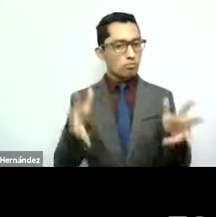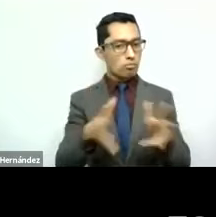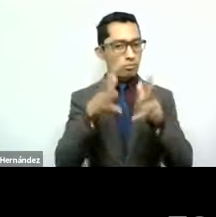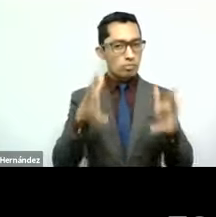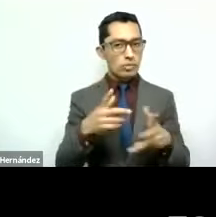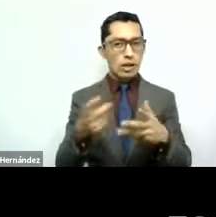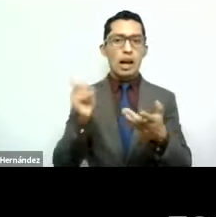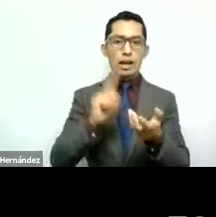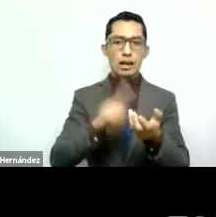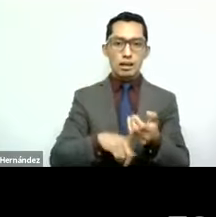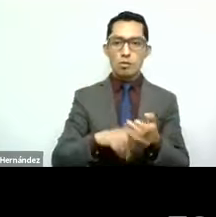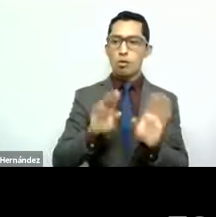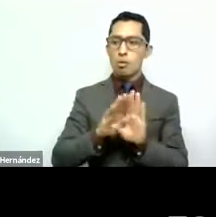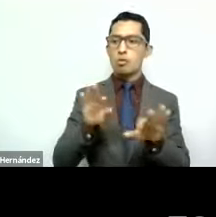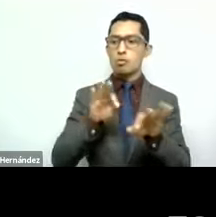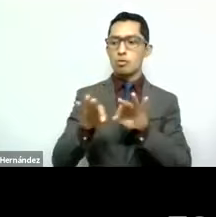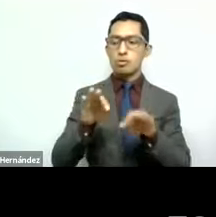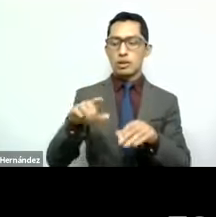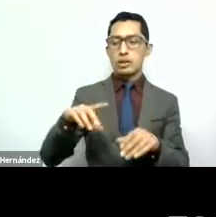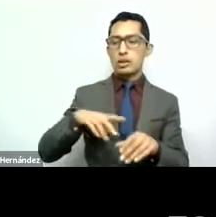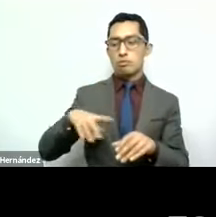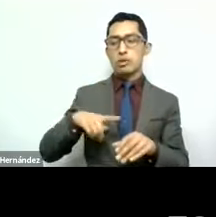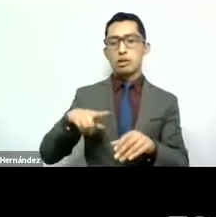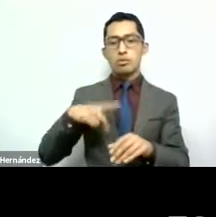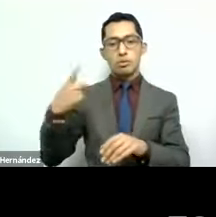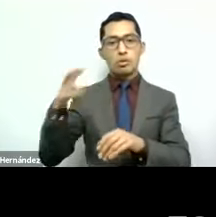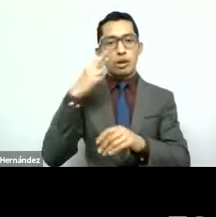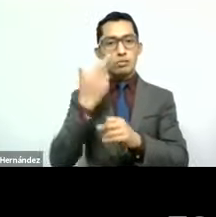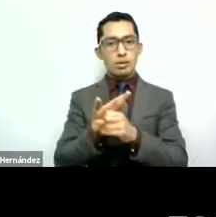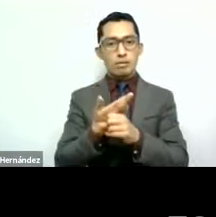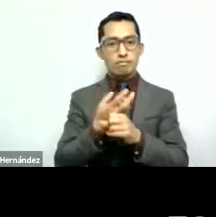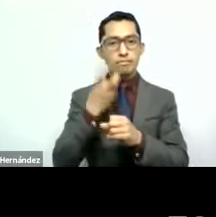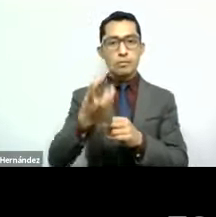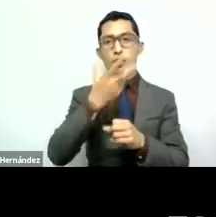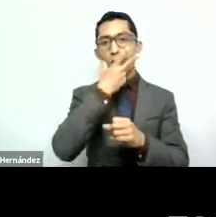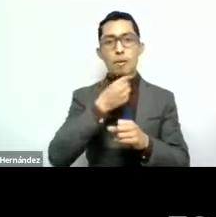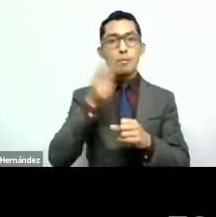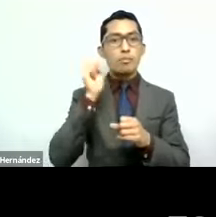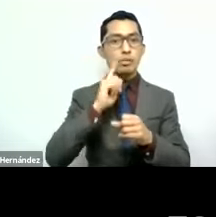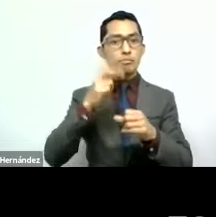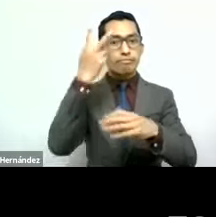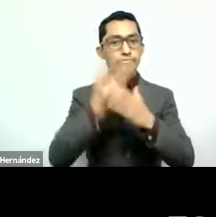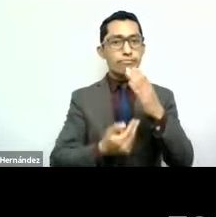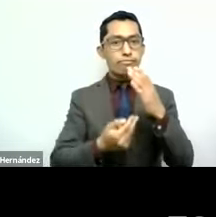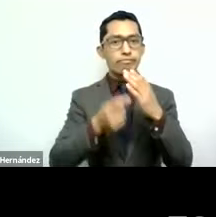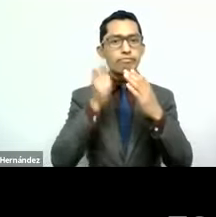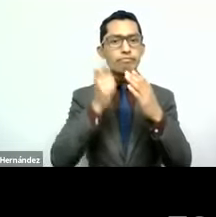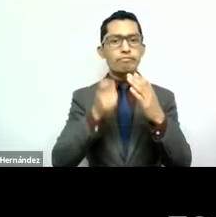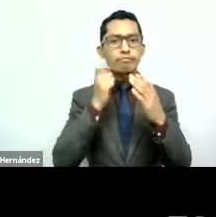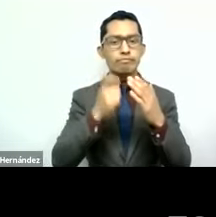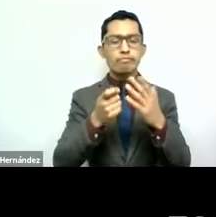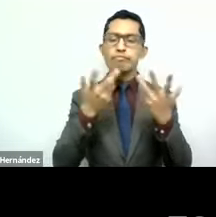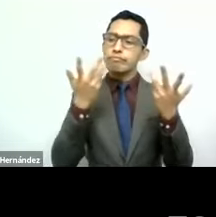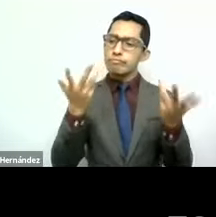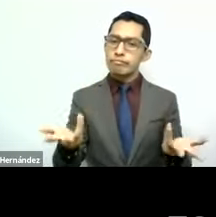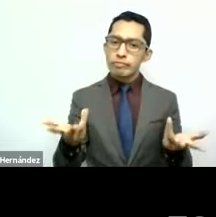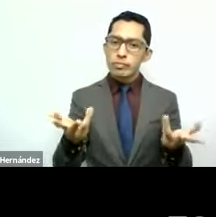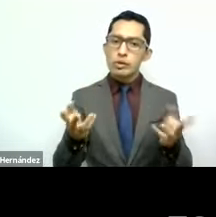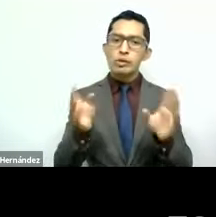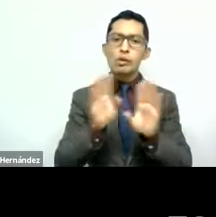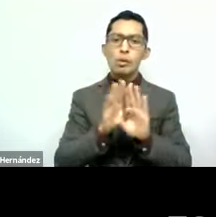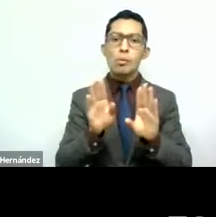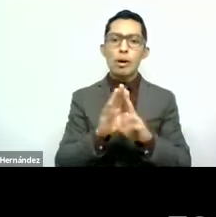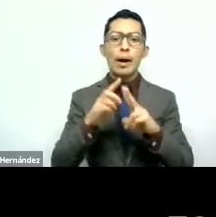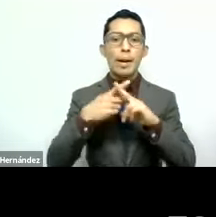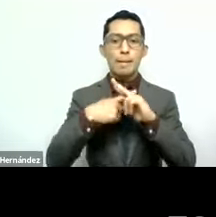poder público, como parte del Estado. Entonces, la perspectiva de género no es más que un reflejo del